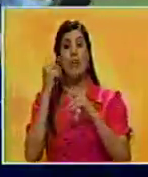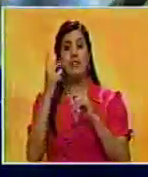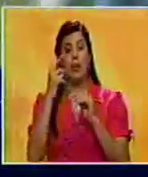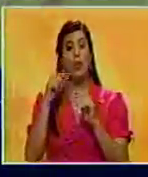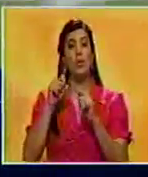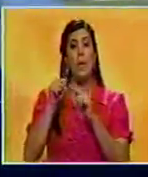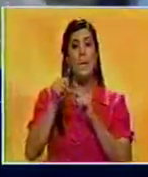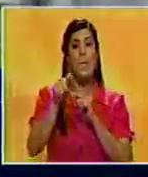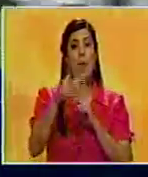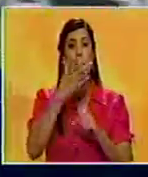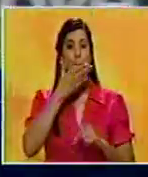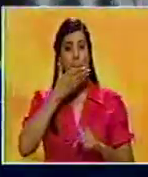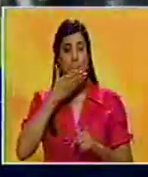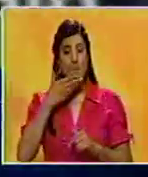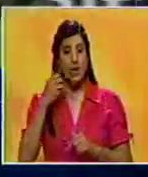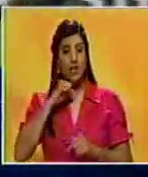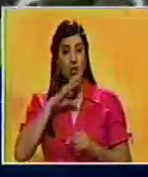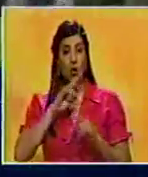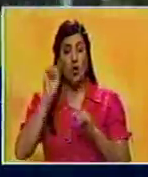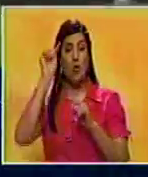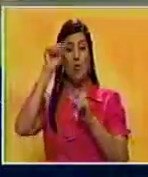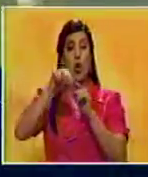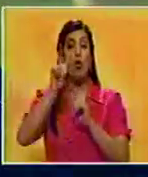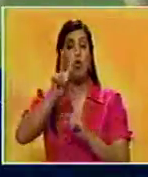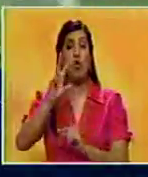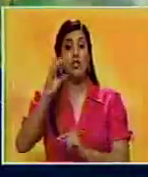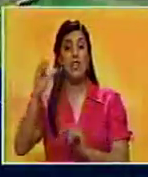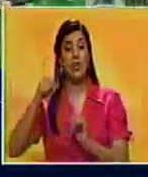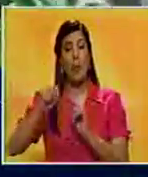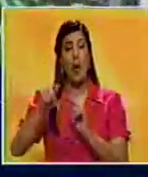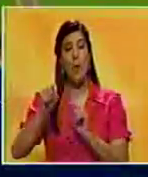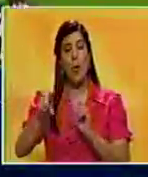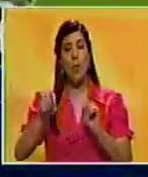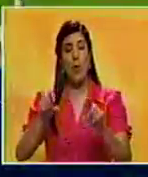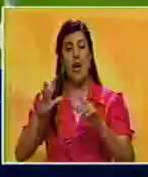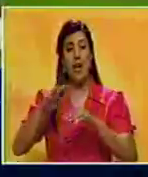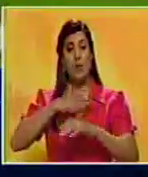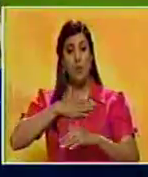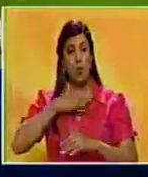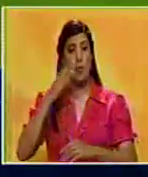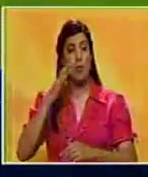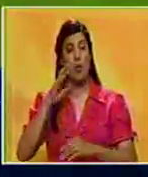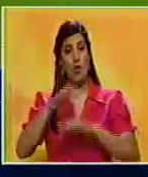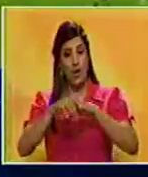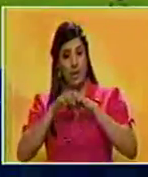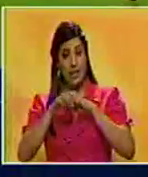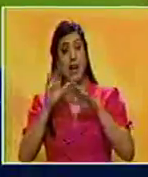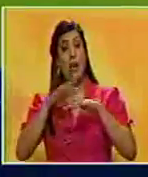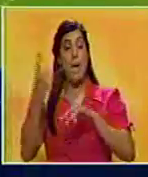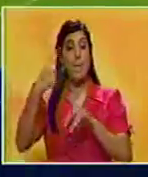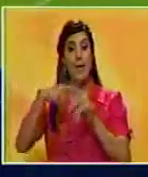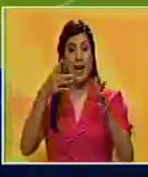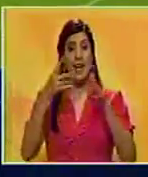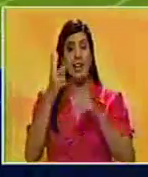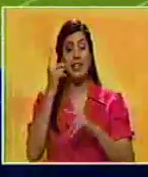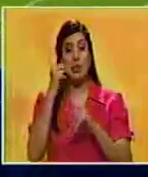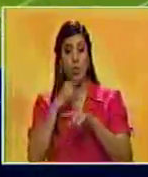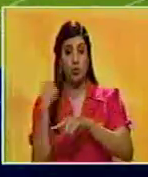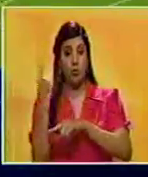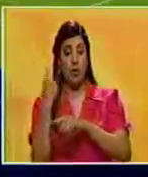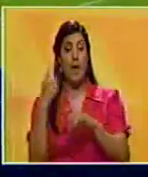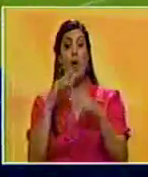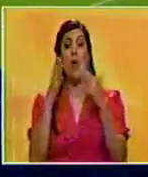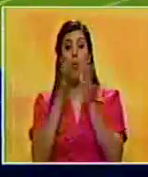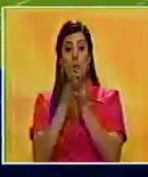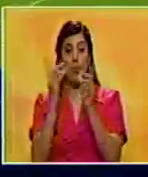en el segundo jugador en la historia en llegar a los 200 goles en la liga inglesa tras adelantar al Everton en su estreno, en su segunda etapa con